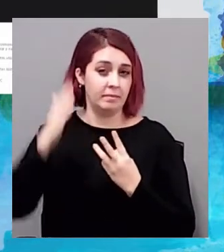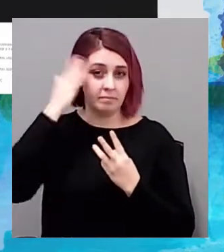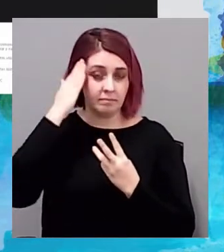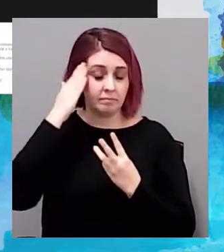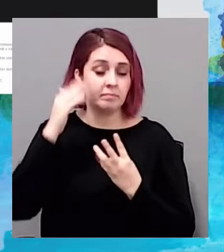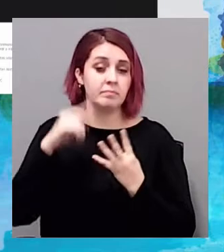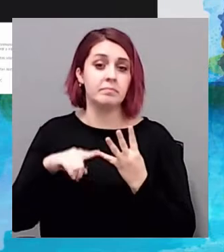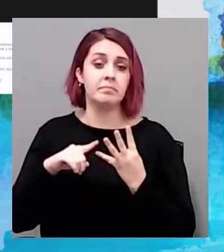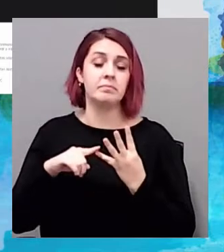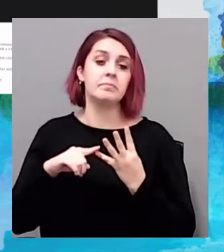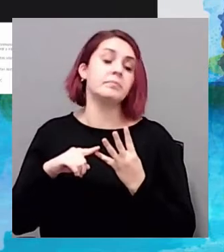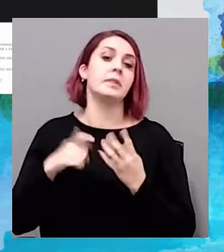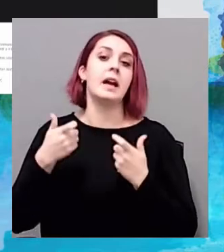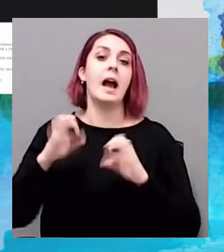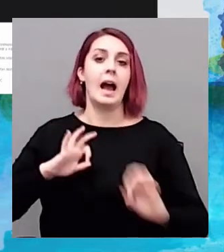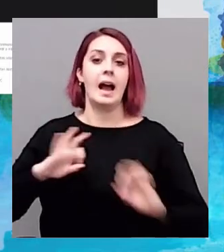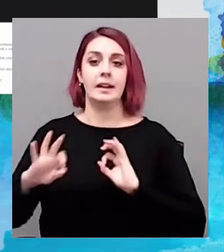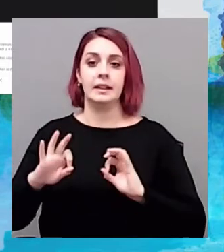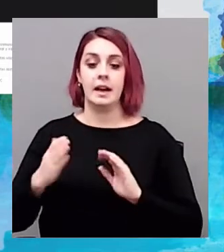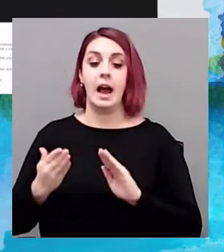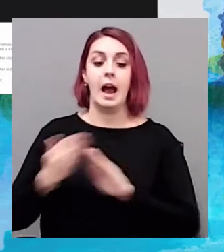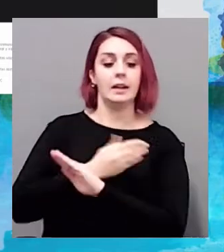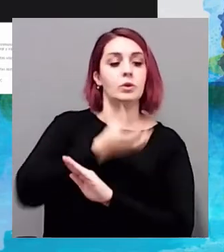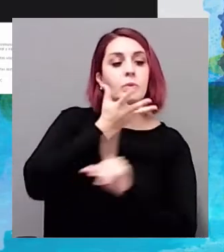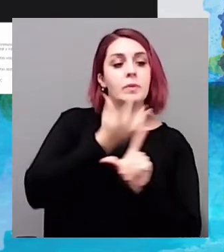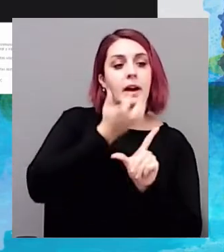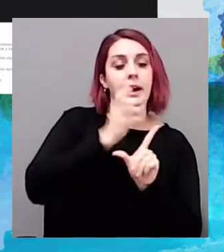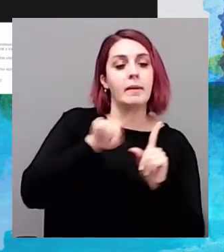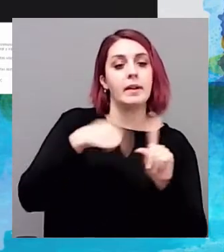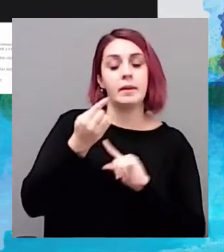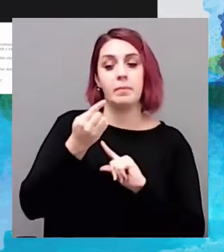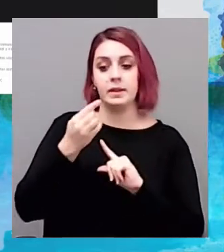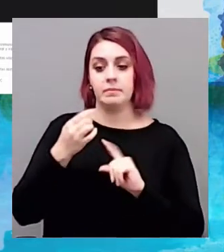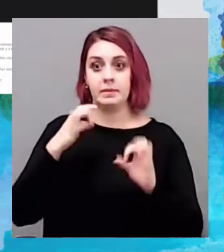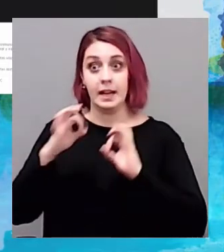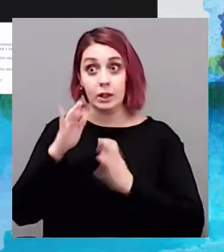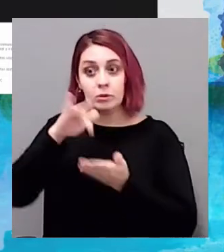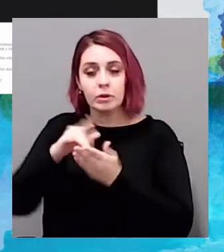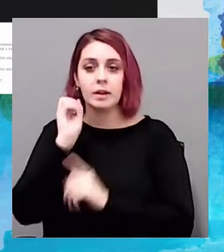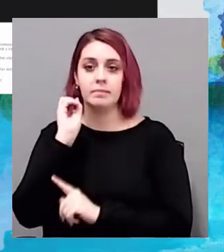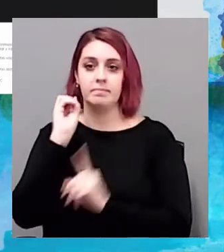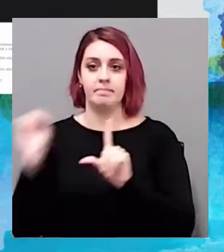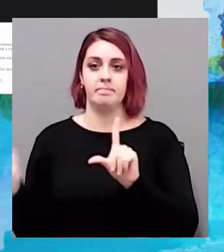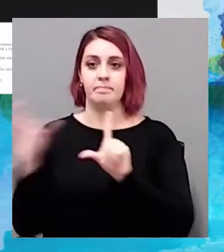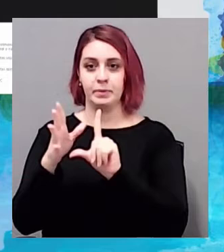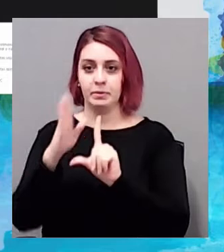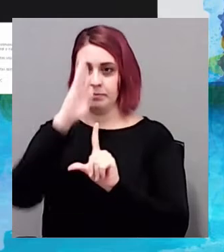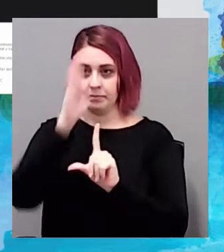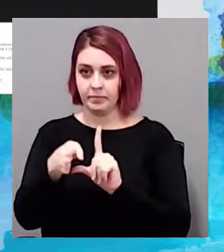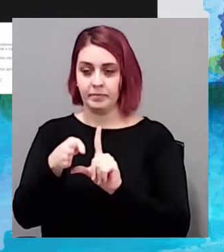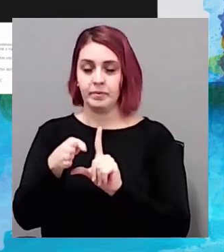en arte escénica. Se graba previamente y se lanza durante la representación de danza o la representación de